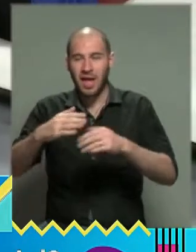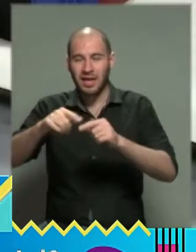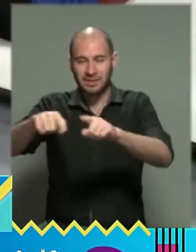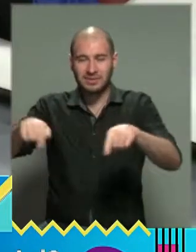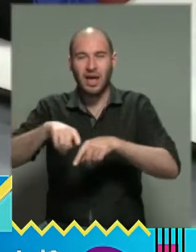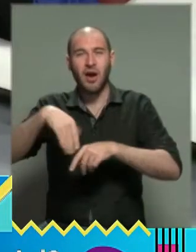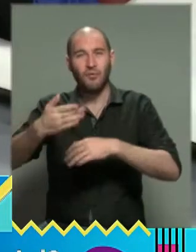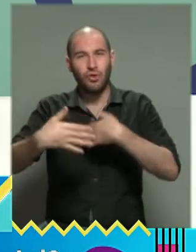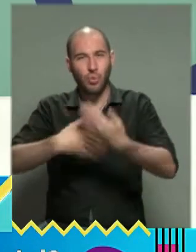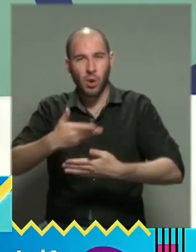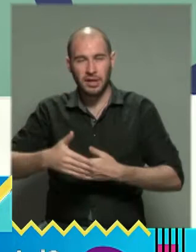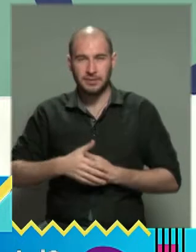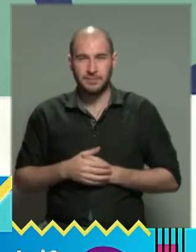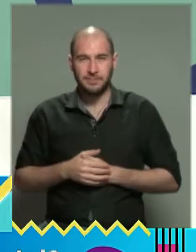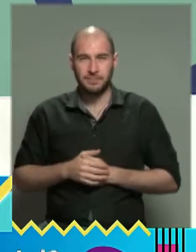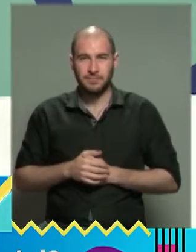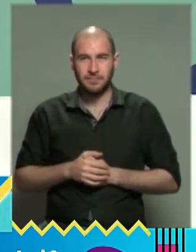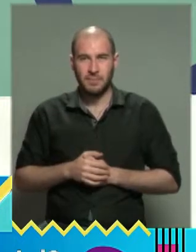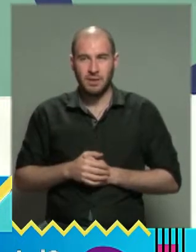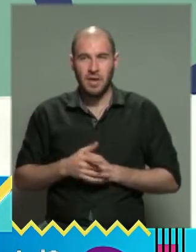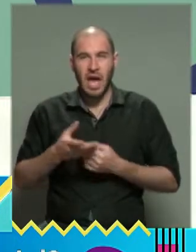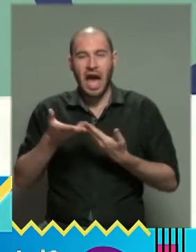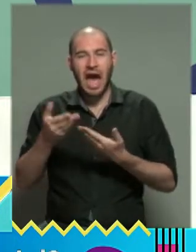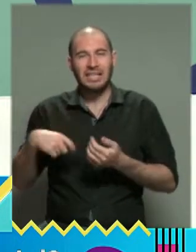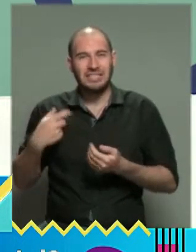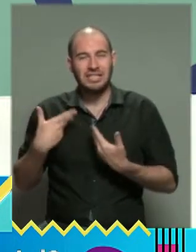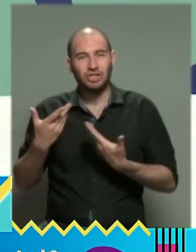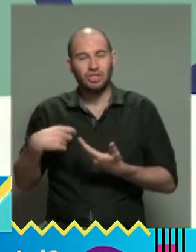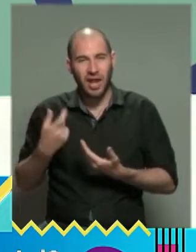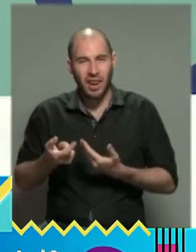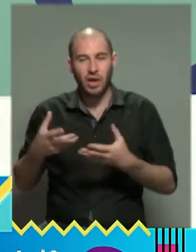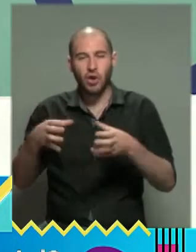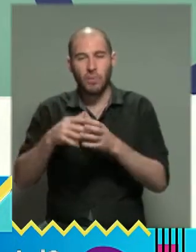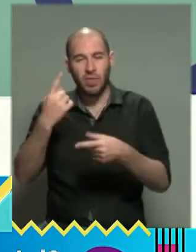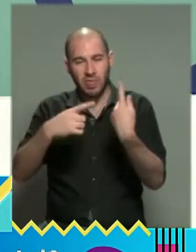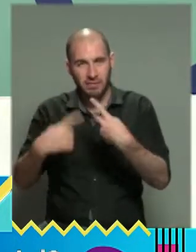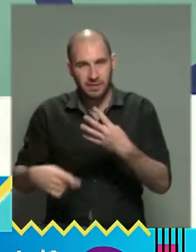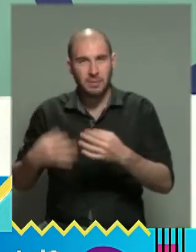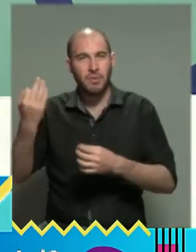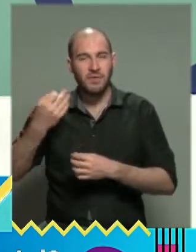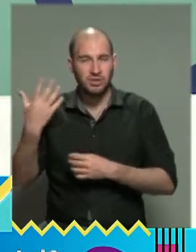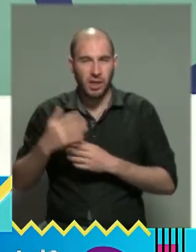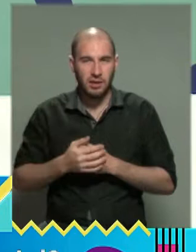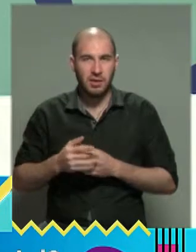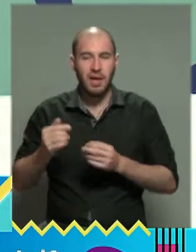para jugar, un asistente social, un equipo interdisciplinario,